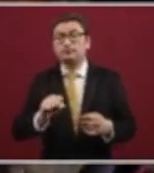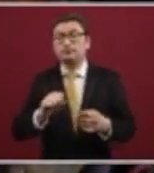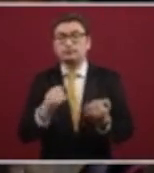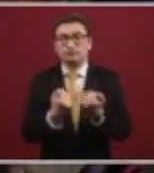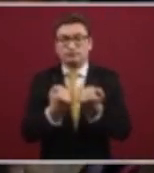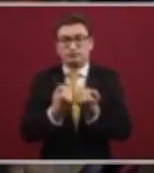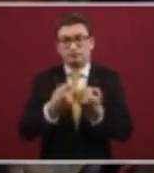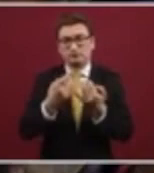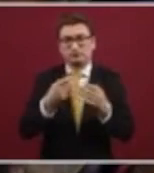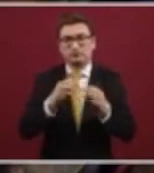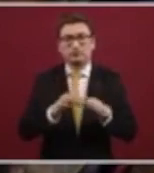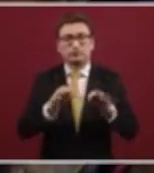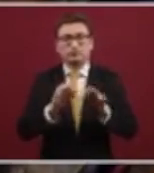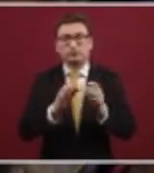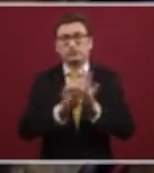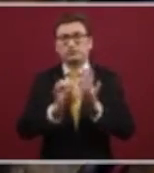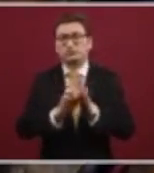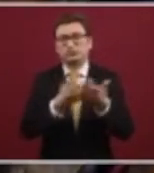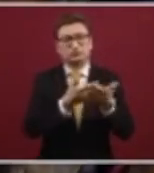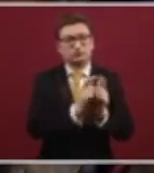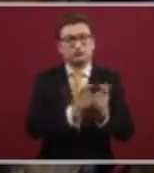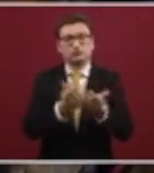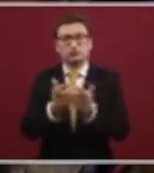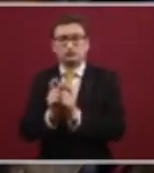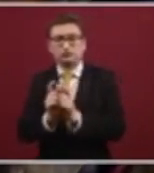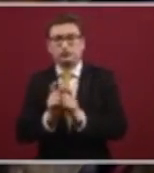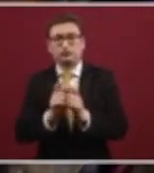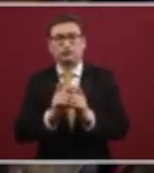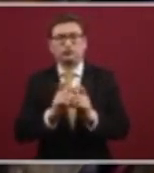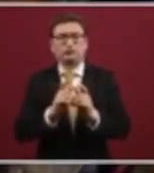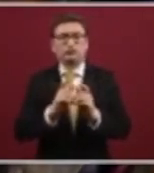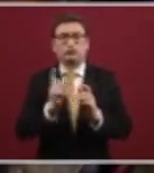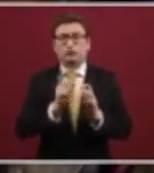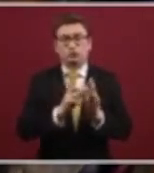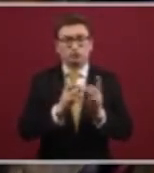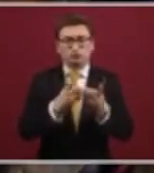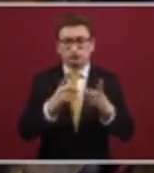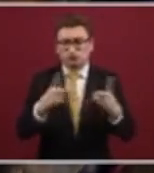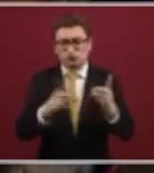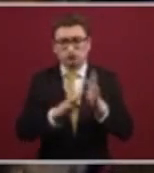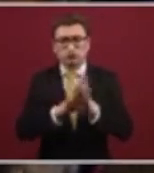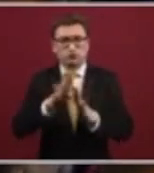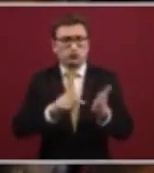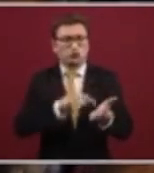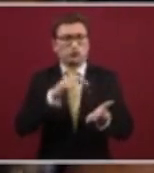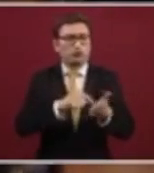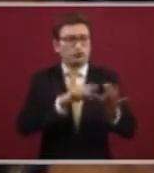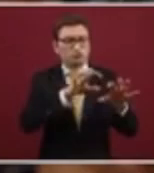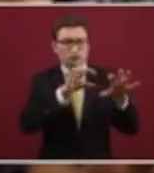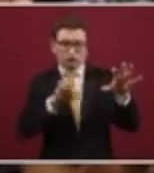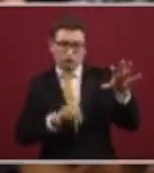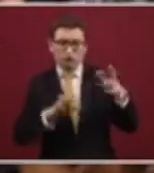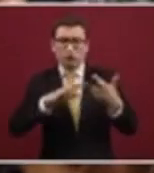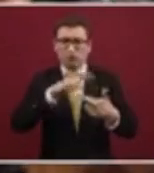los clústeres son agrupamientos. El polo de desarrollo de cada una de las regiones se